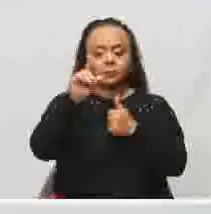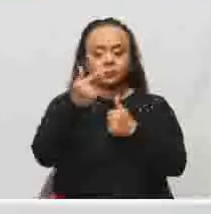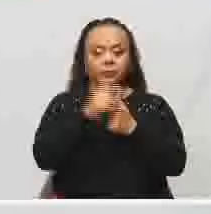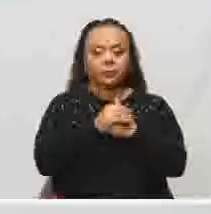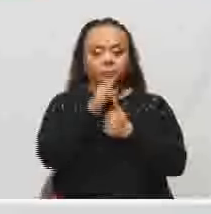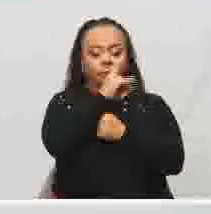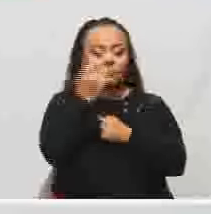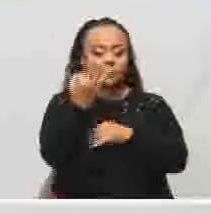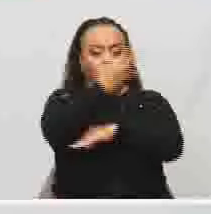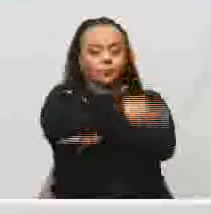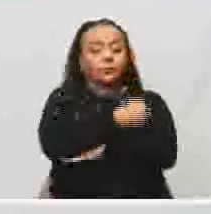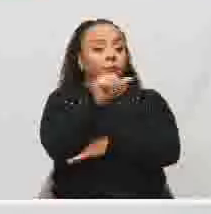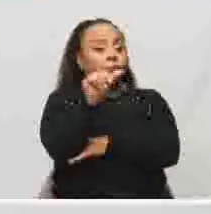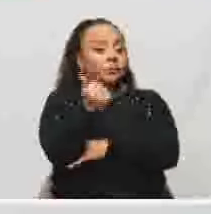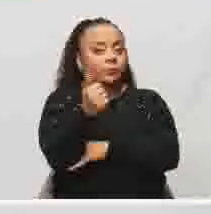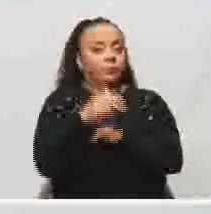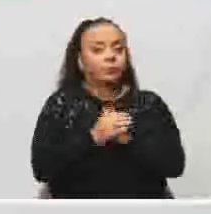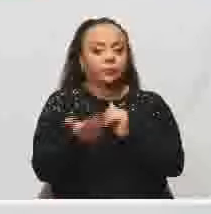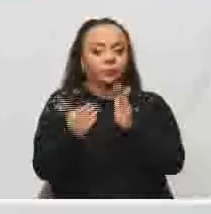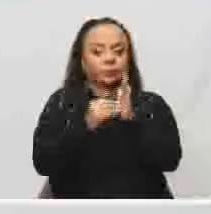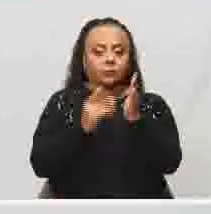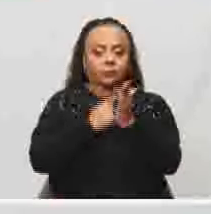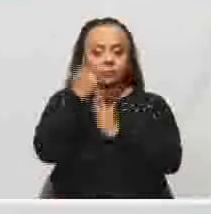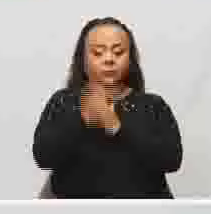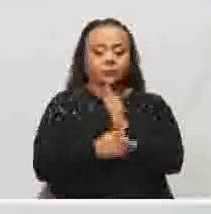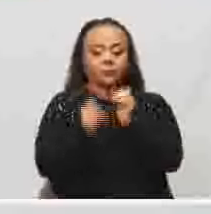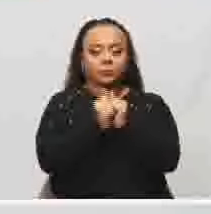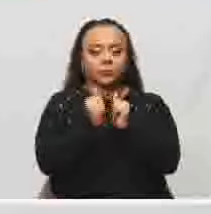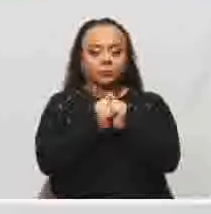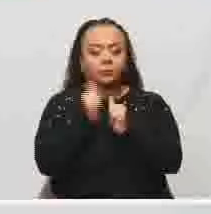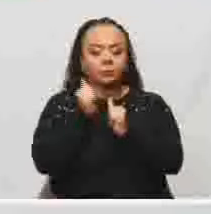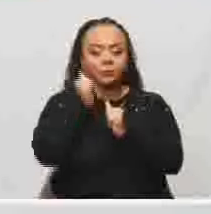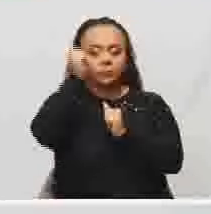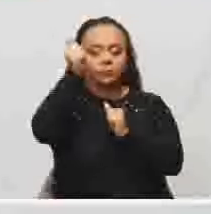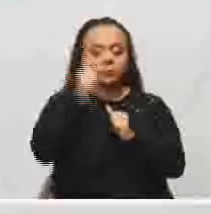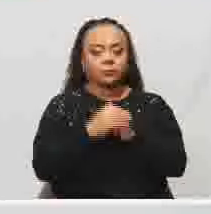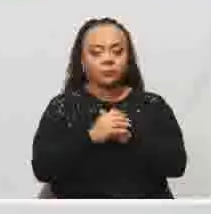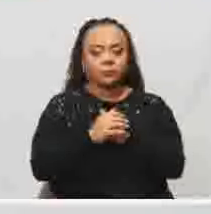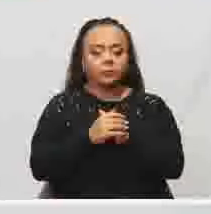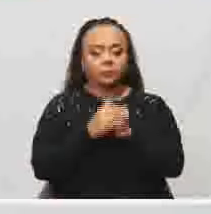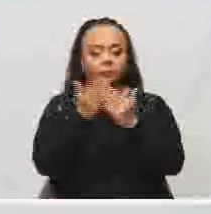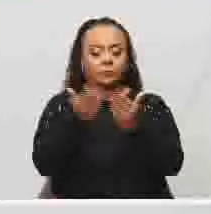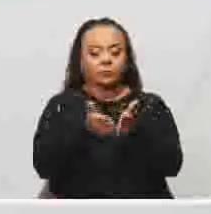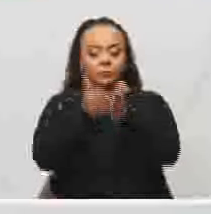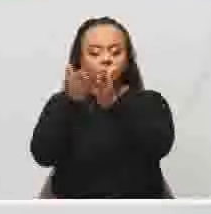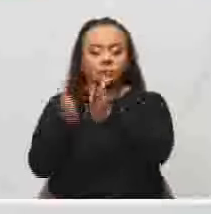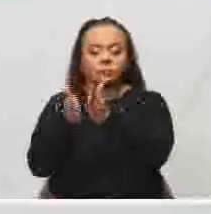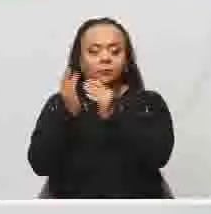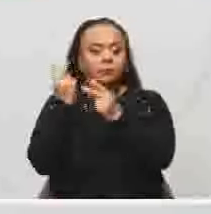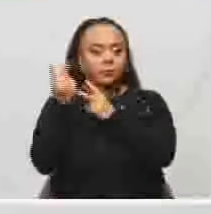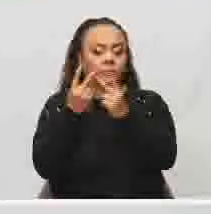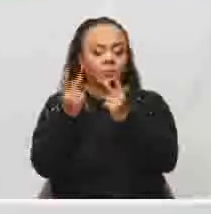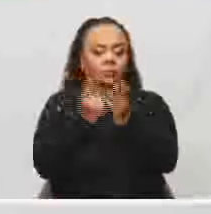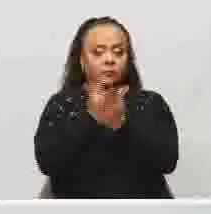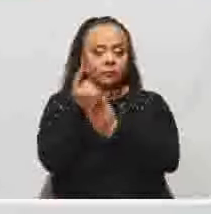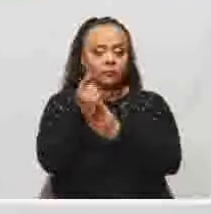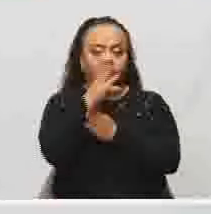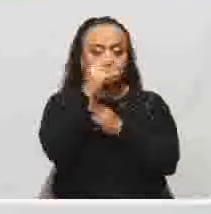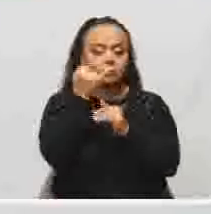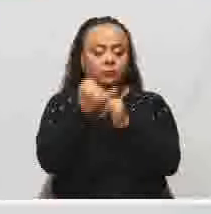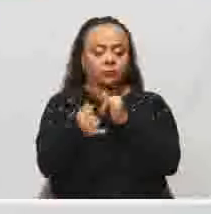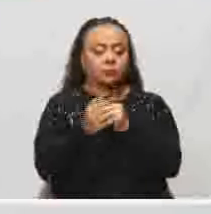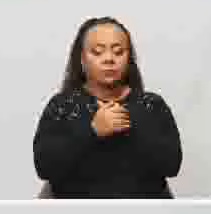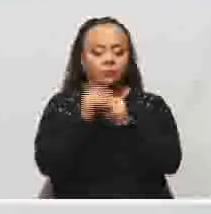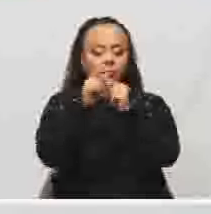la fecha 10 la reposición con la liga luego visita Liberia y terminan